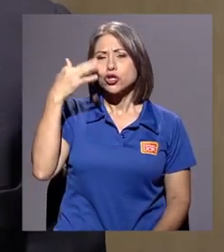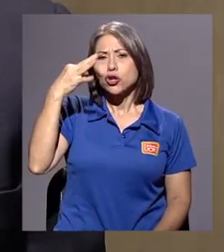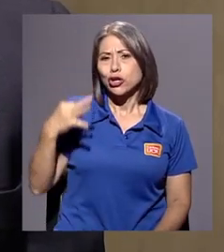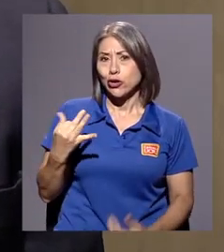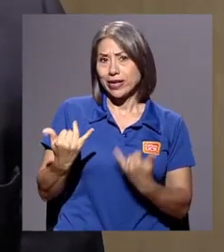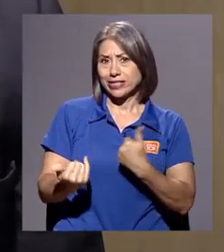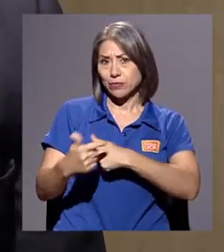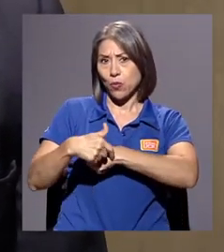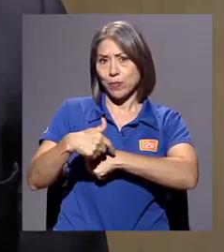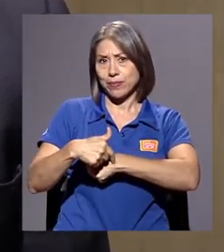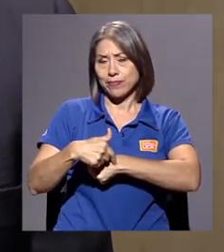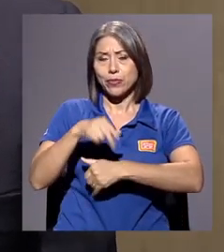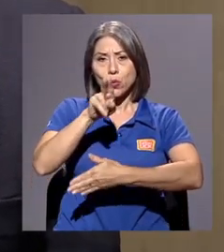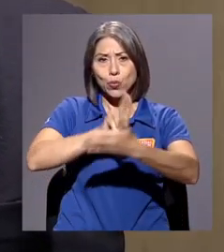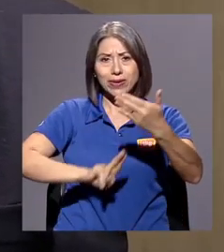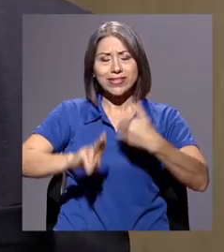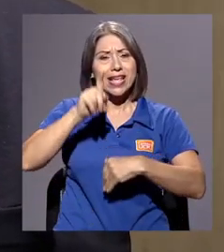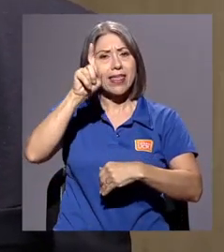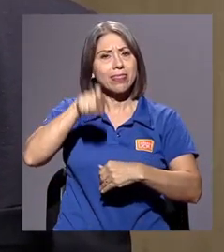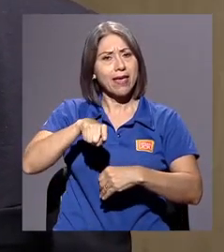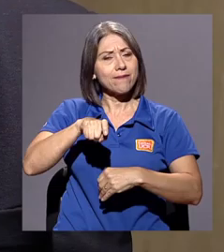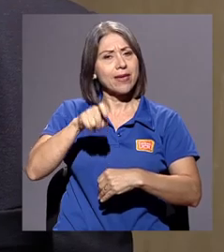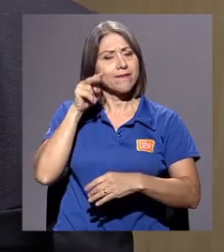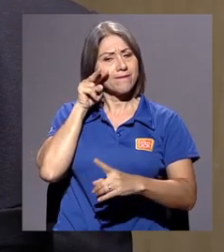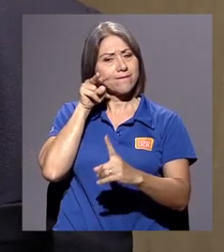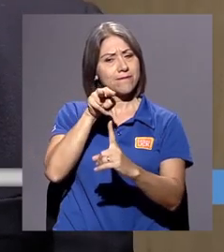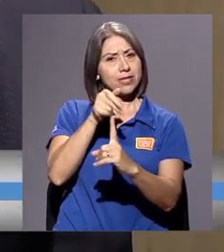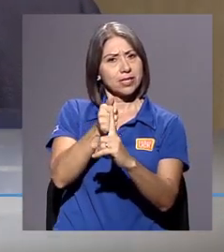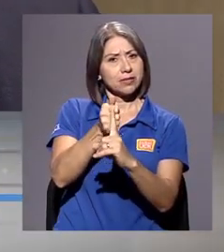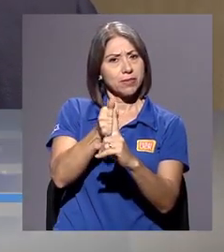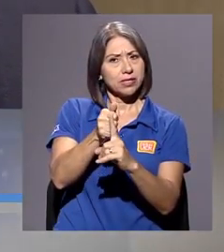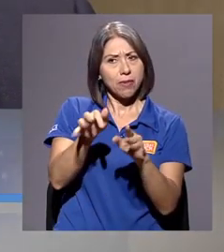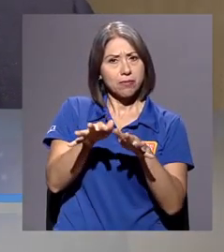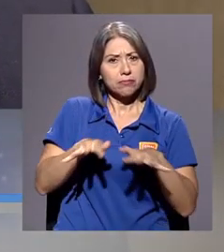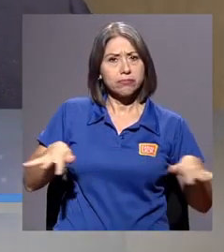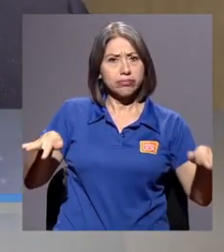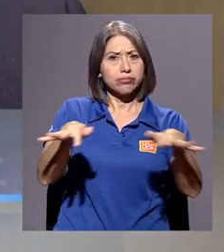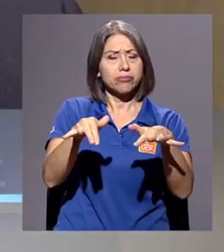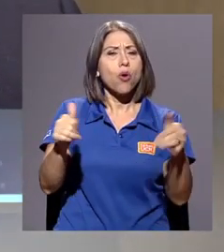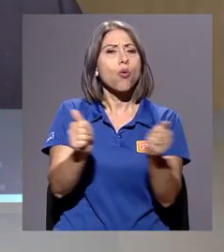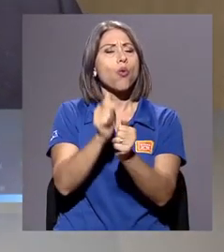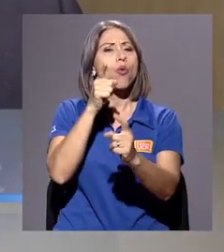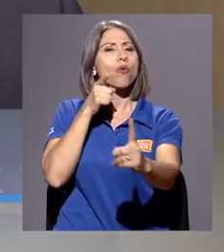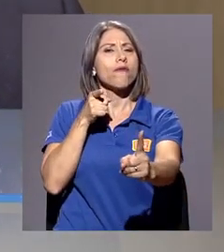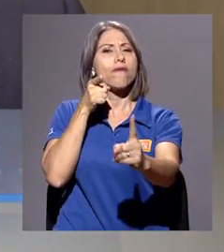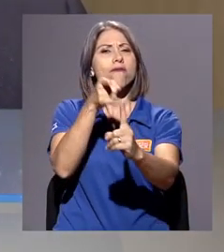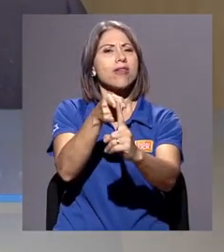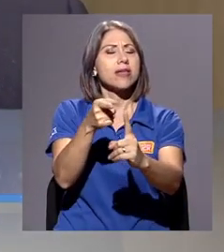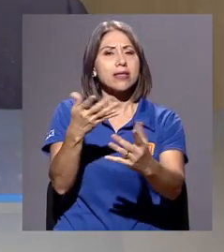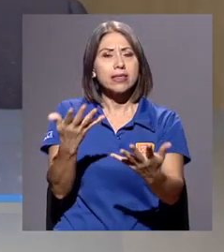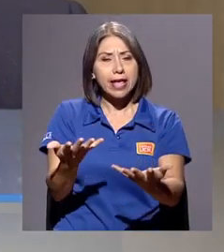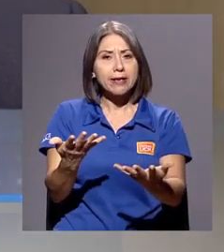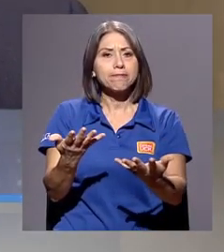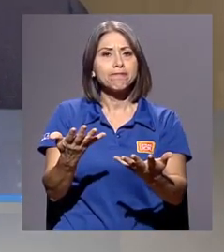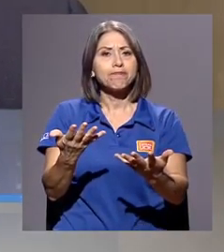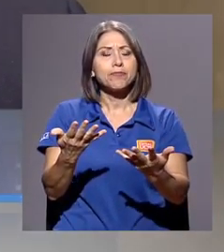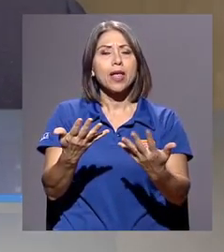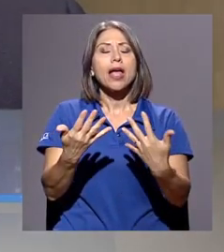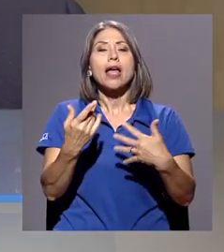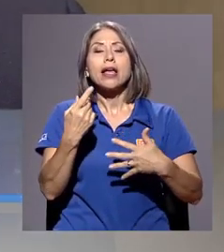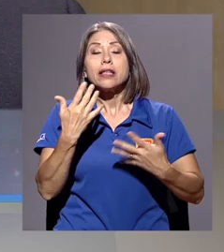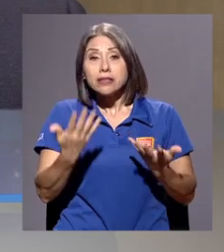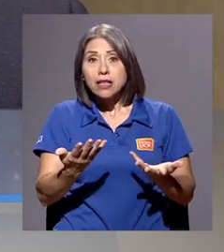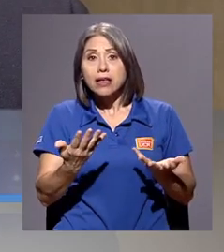que volver su mirada hacia sí misma con el fin de encontrar